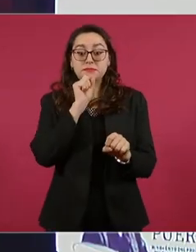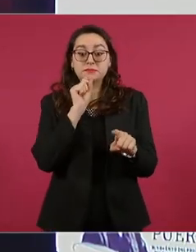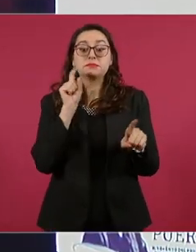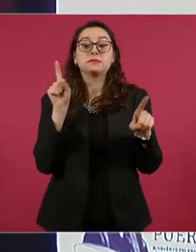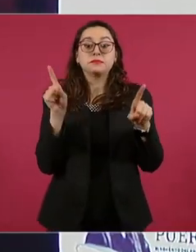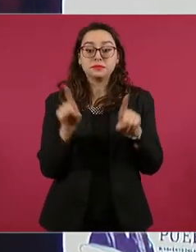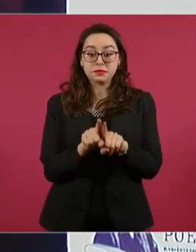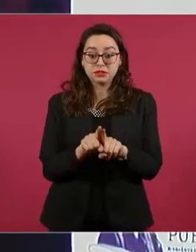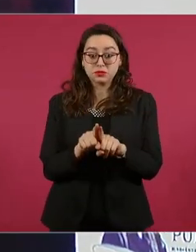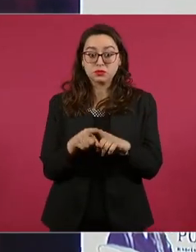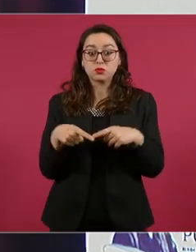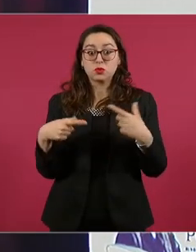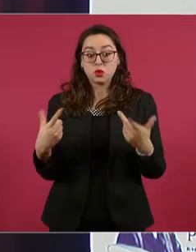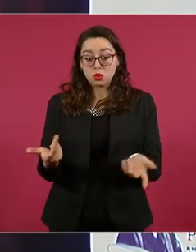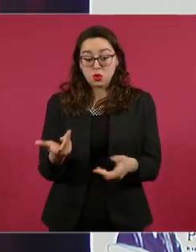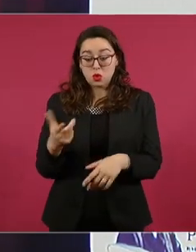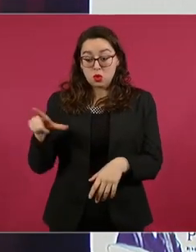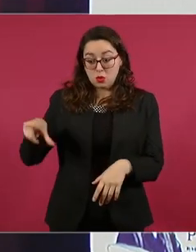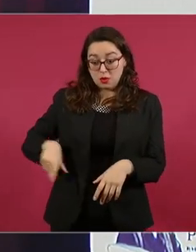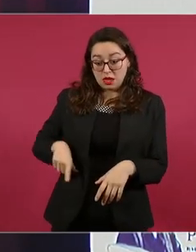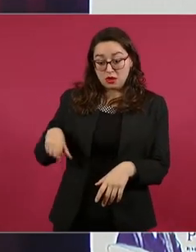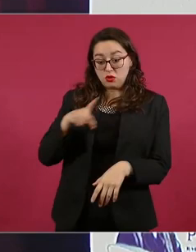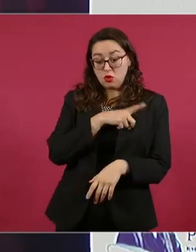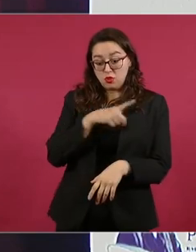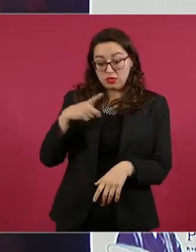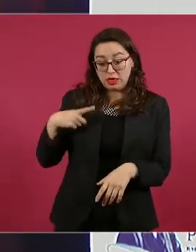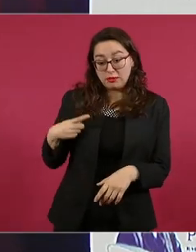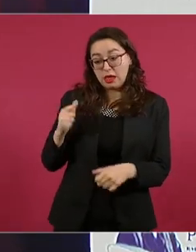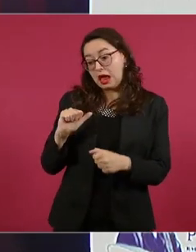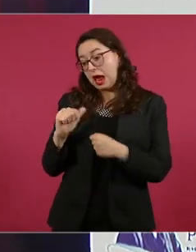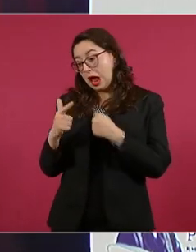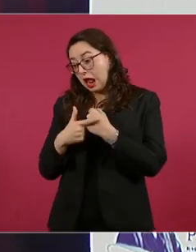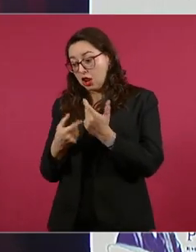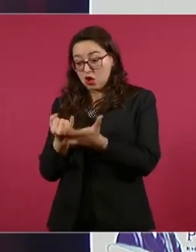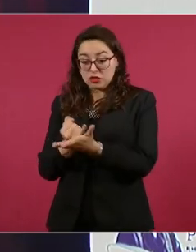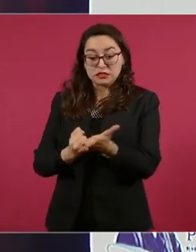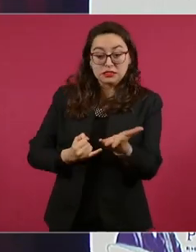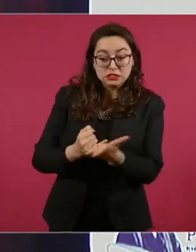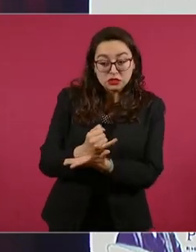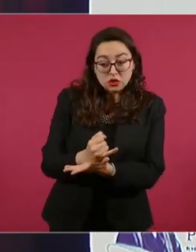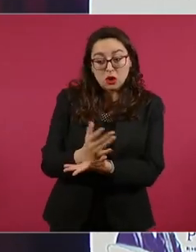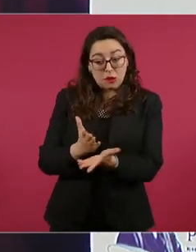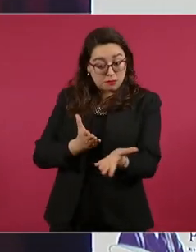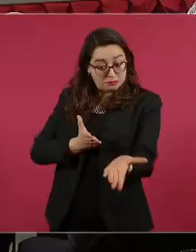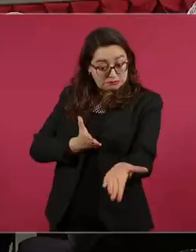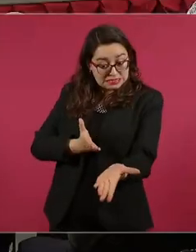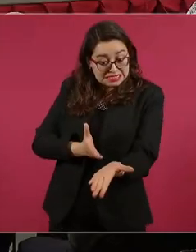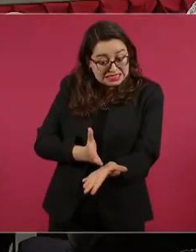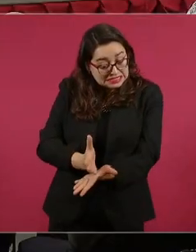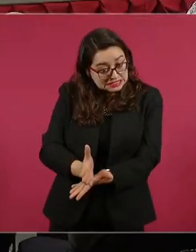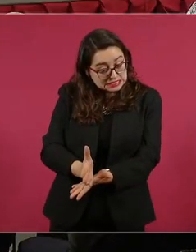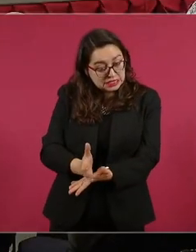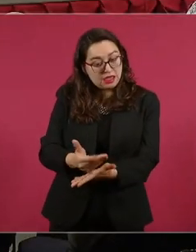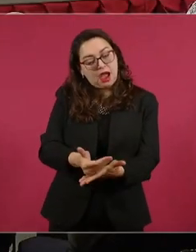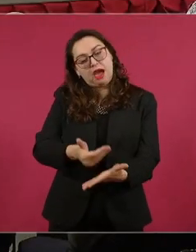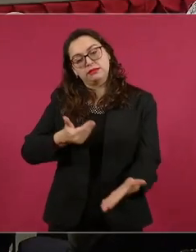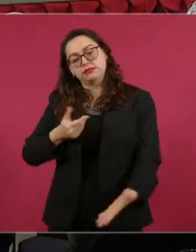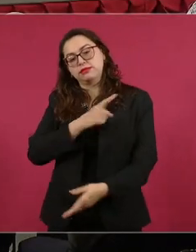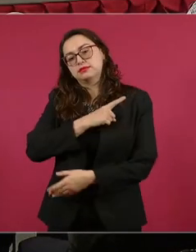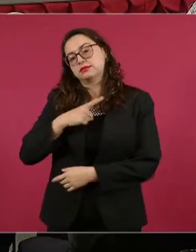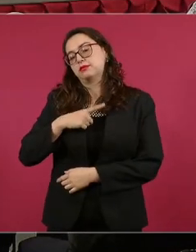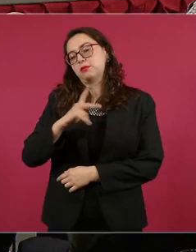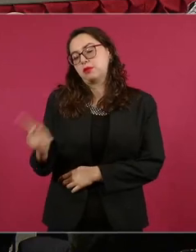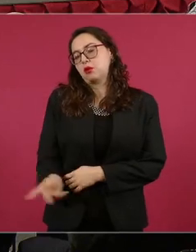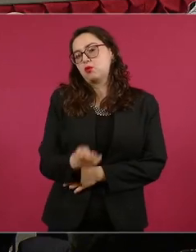consultas ante actos administrativos y legislativos que sean susceptibles de afectarles. También en